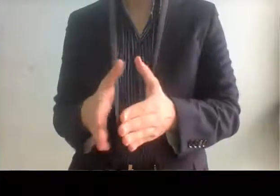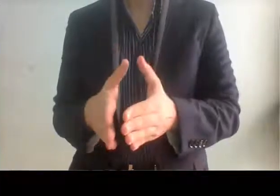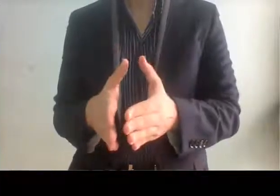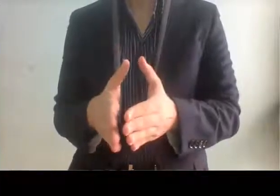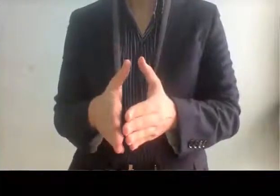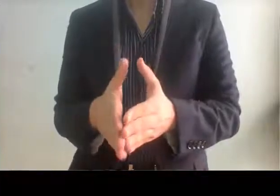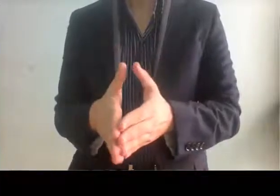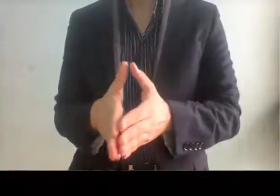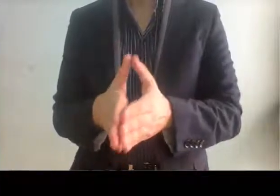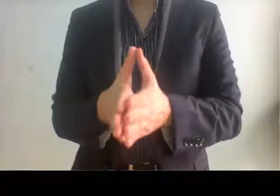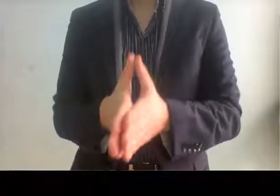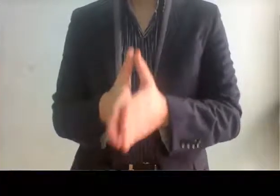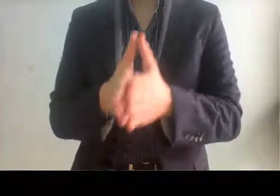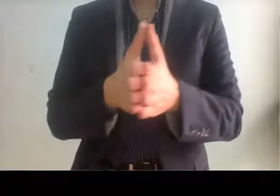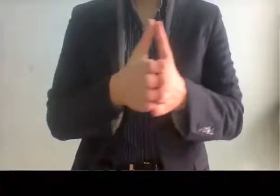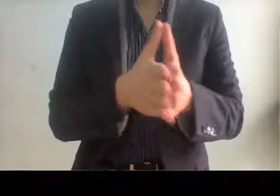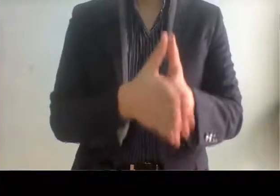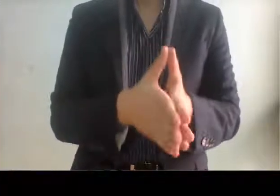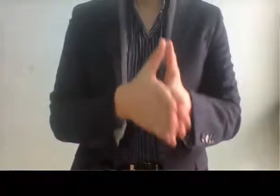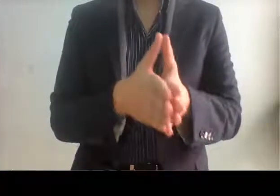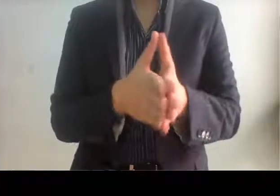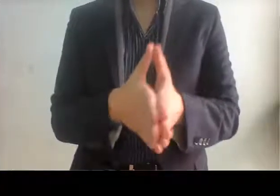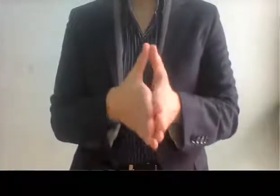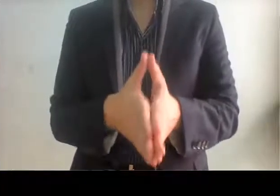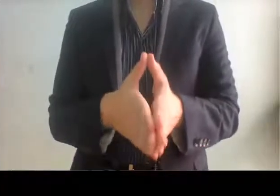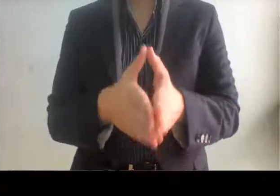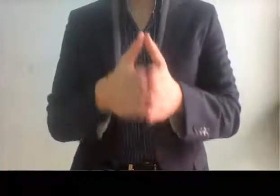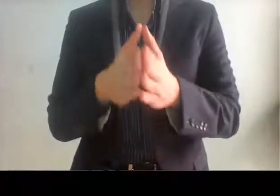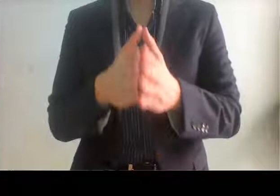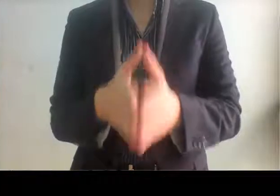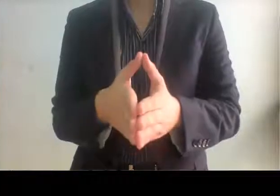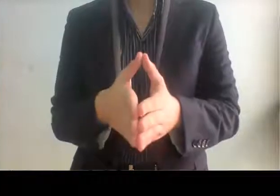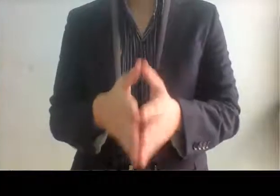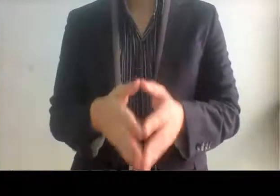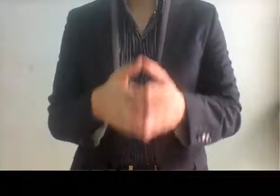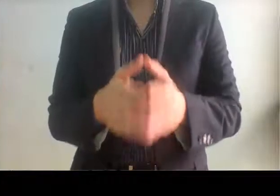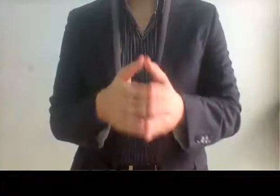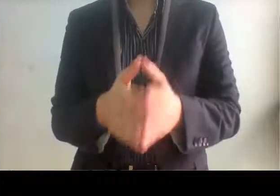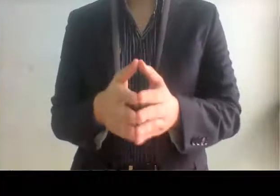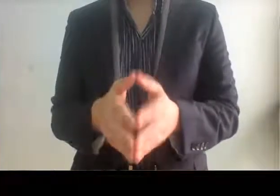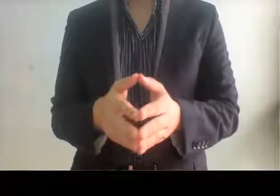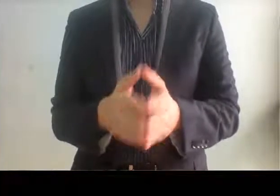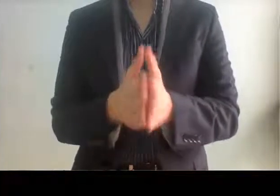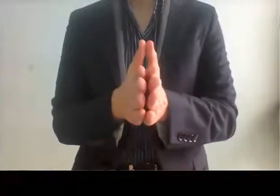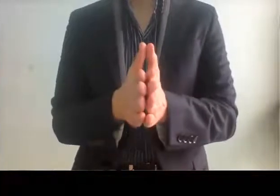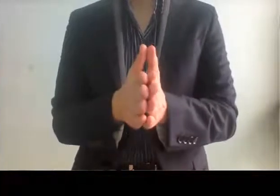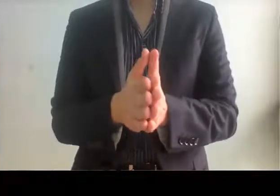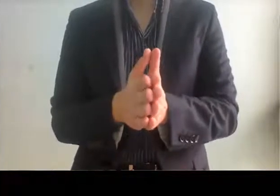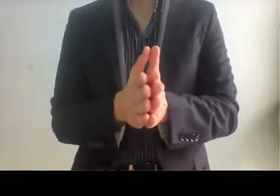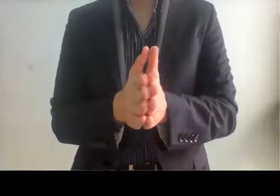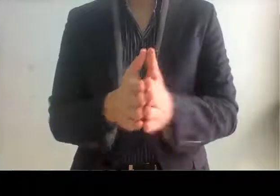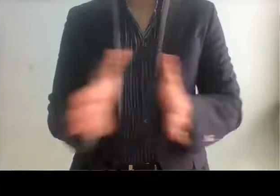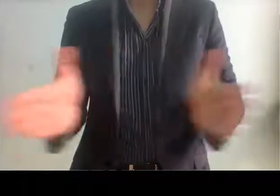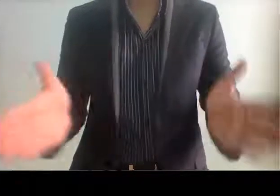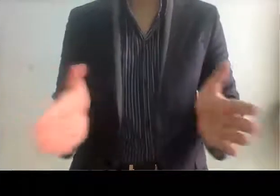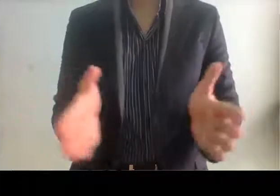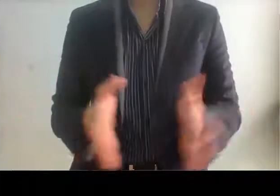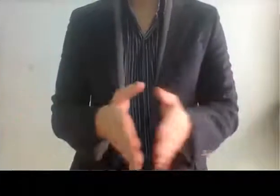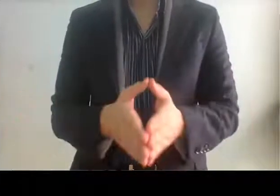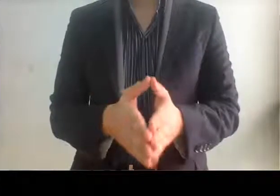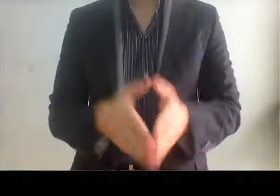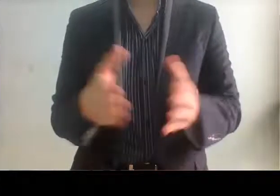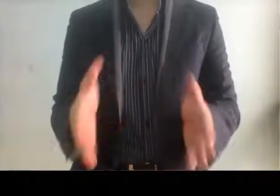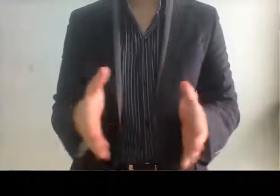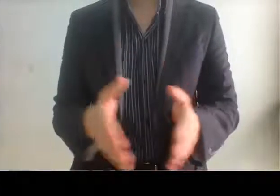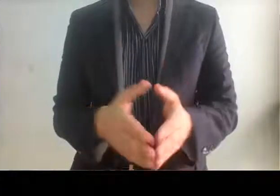existen normas en el hardware para que puedan ser utilizadas hasta cierto punto y no haya fallos. Por eso me atrevo a decir que creo que este es uno de los avances más